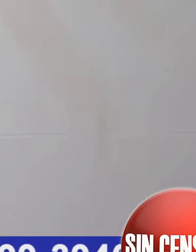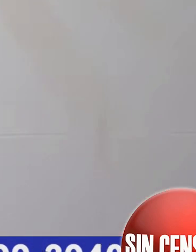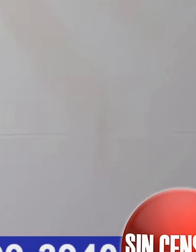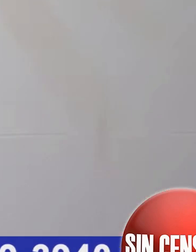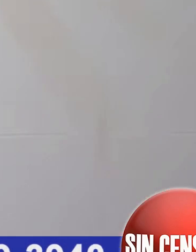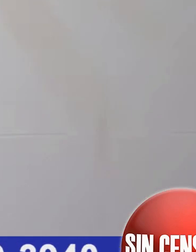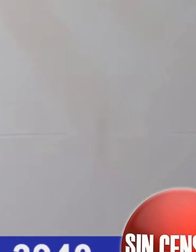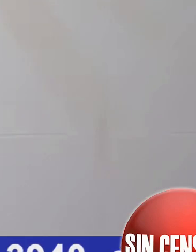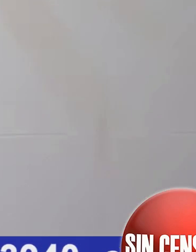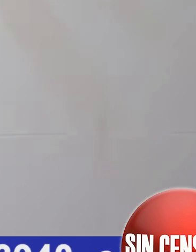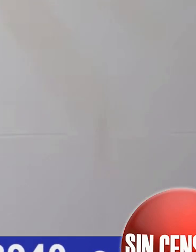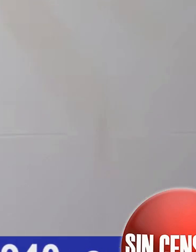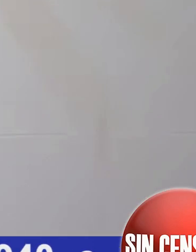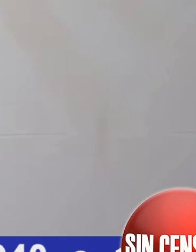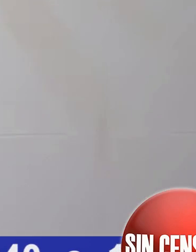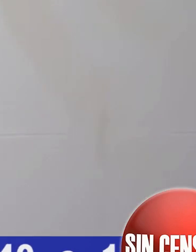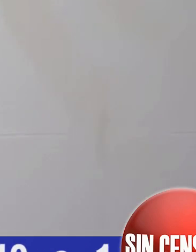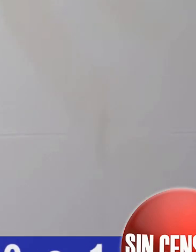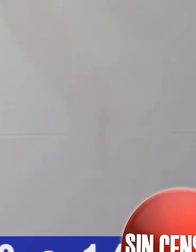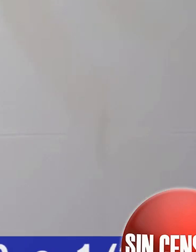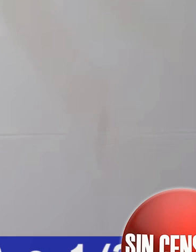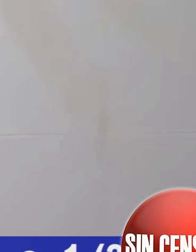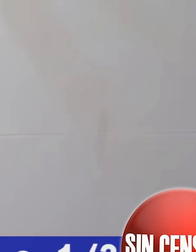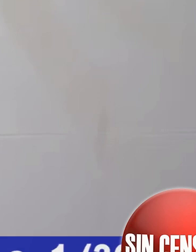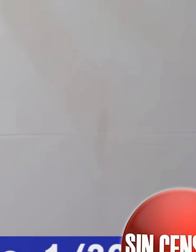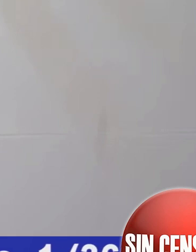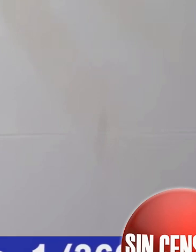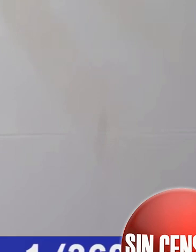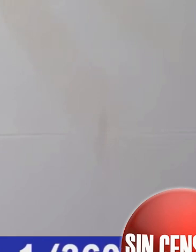sin entregarle nada a los adultos mayores?